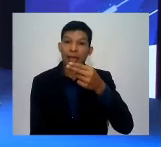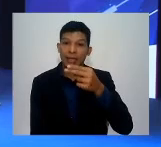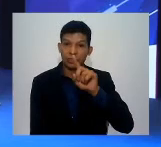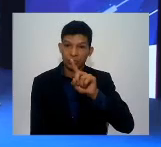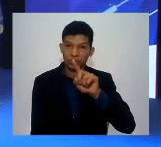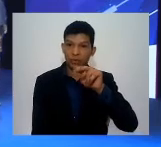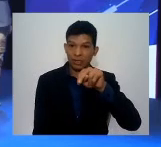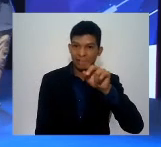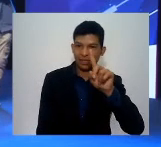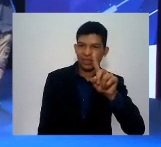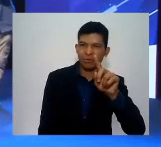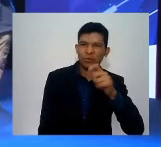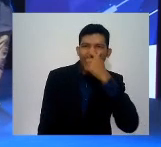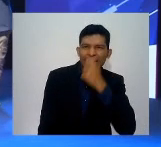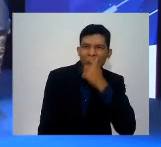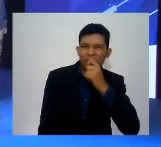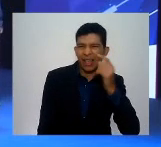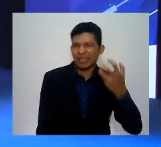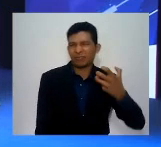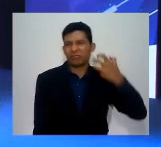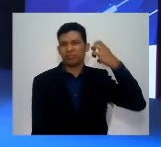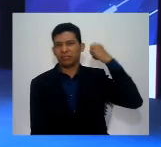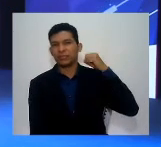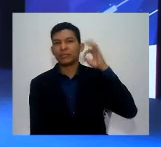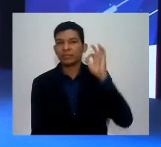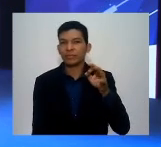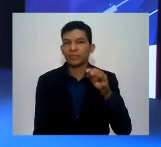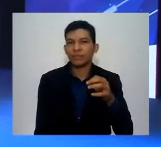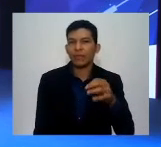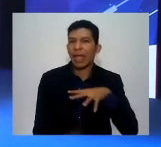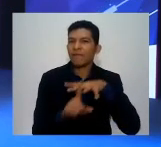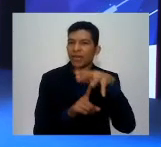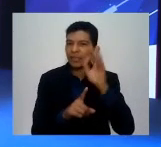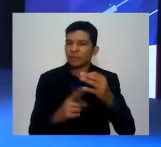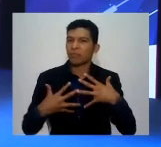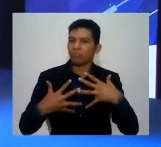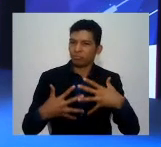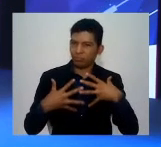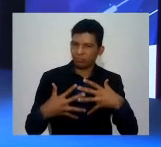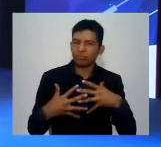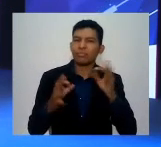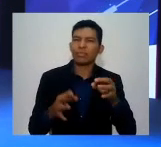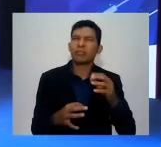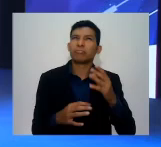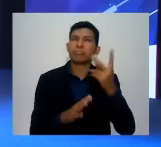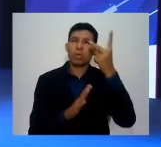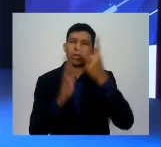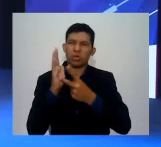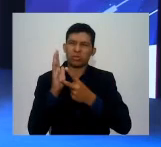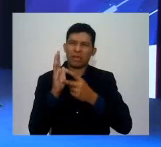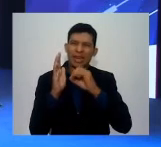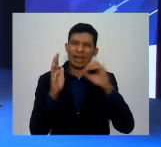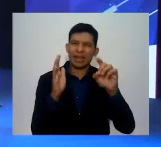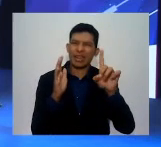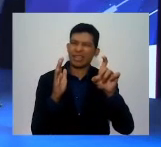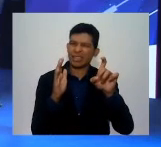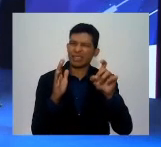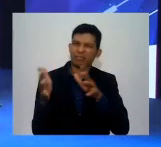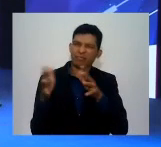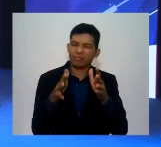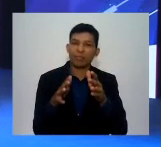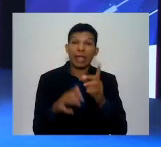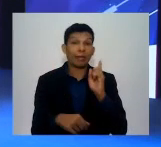el color de esa radiación, por decirlo así, depende de la temperatura a la que está el cuerpo. Ahora, las estrellas nosotros las vemos